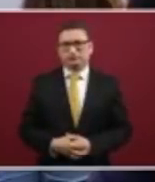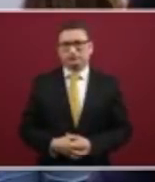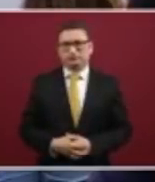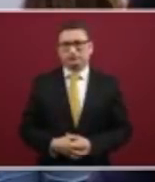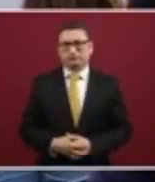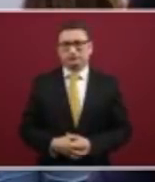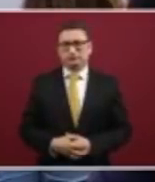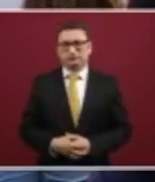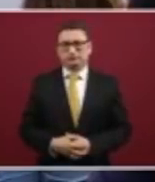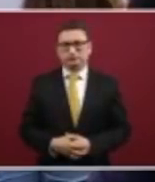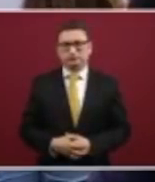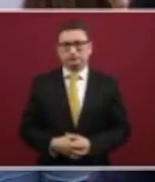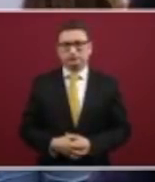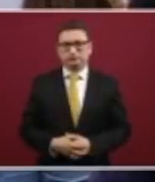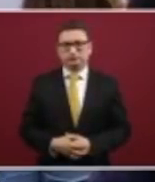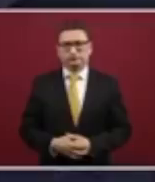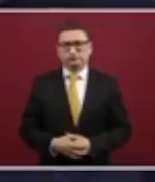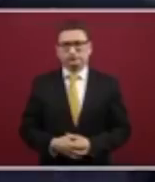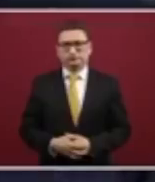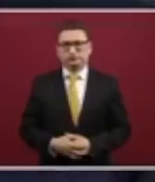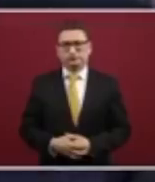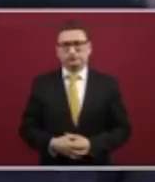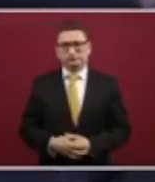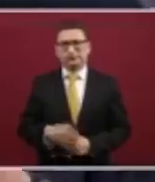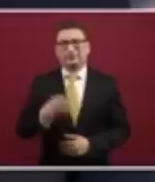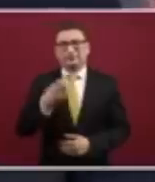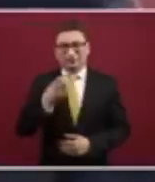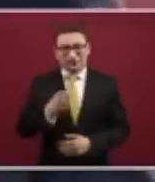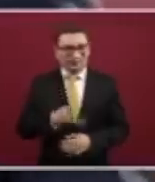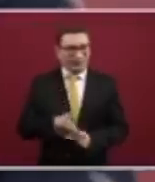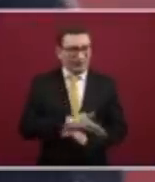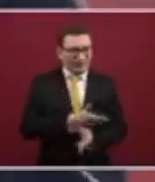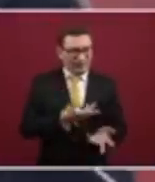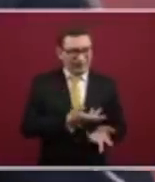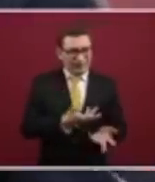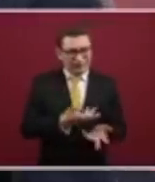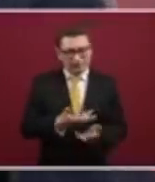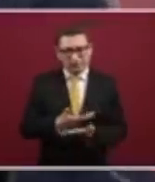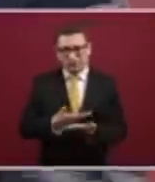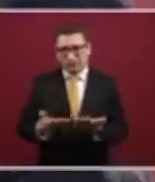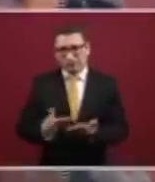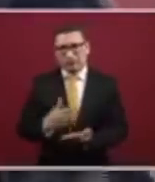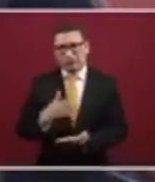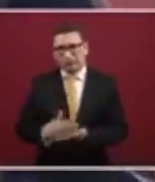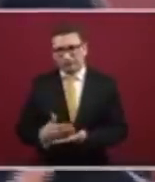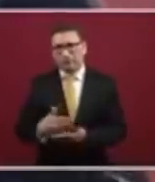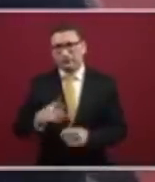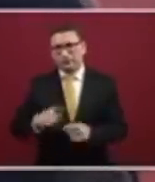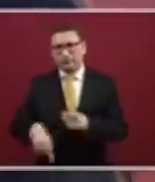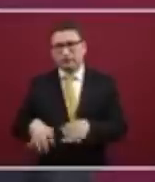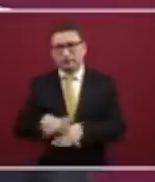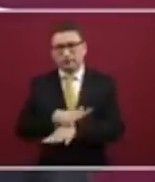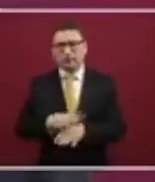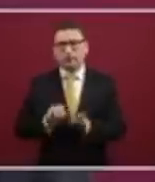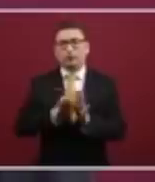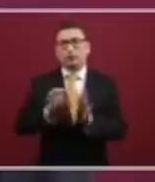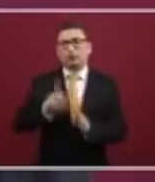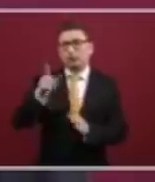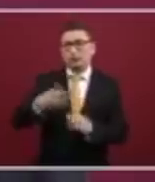Por eso todavía son inercias. Llego a unos estados y yo quiero